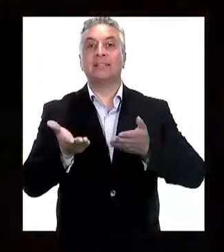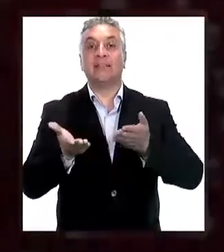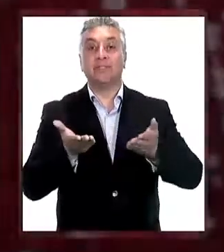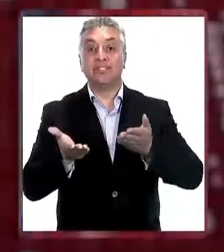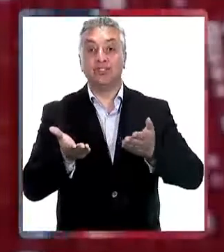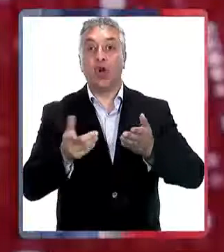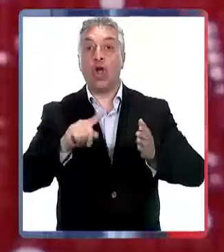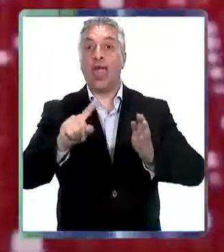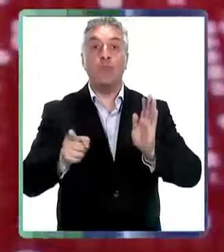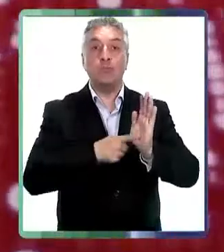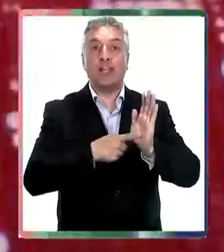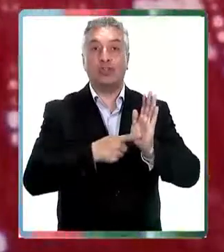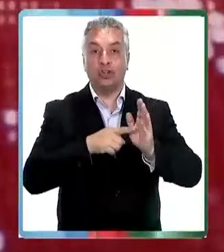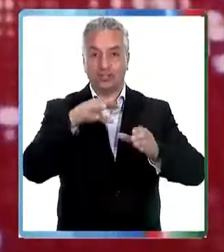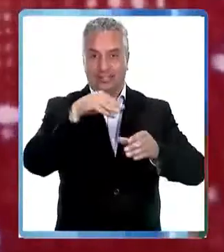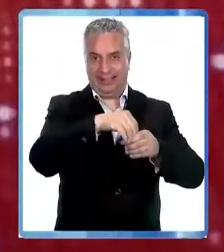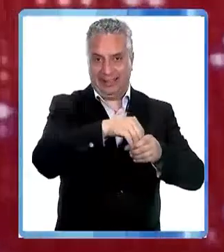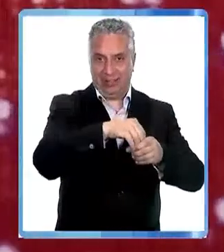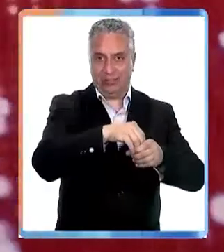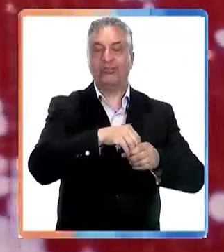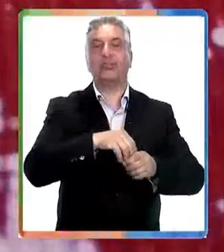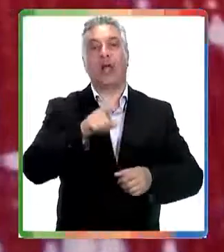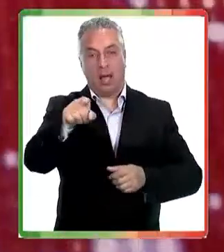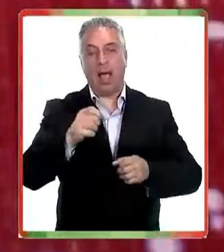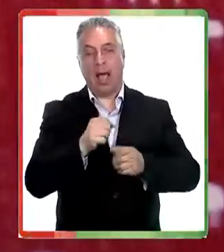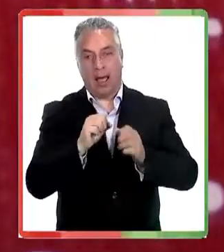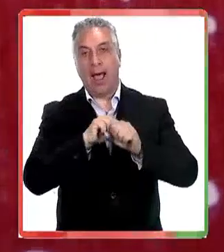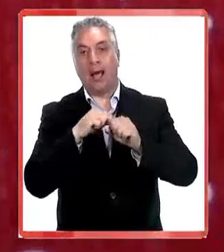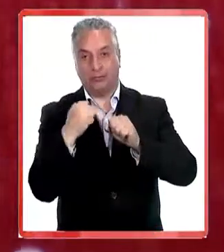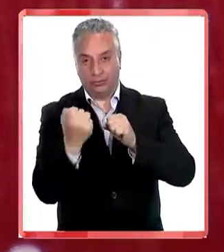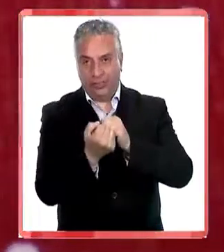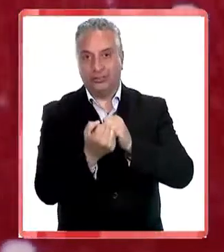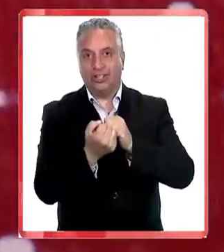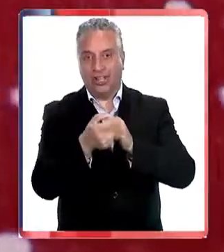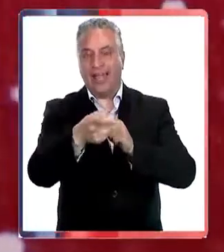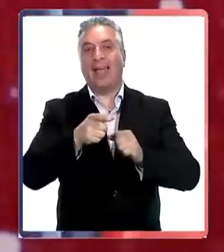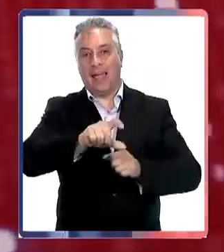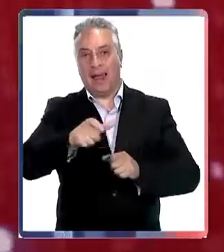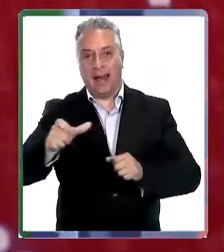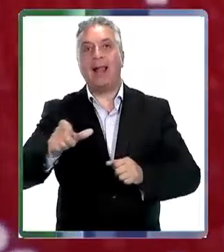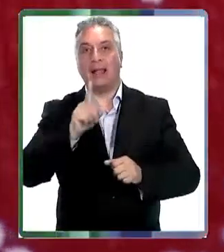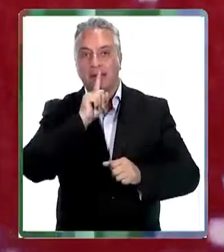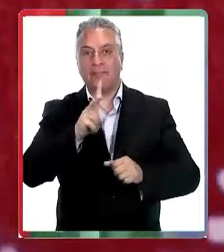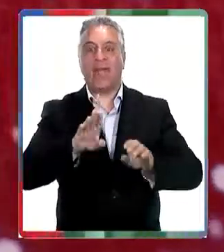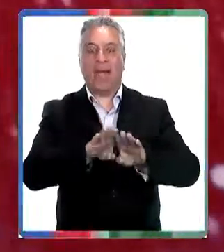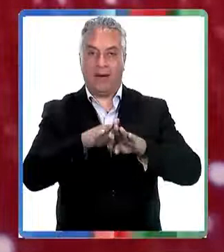Servicio de Impuestos Internos. Asociación Regional de Canales de Televisión de Señal Abierta